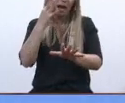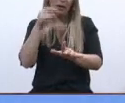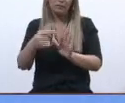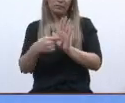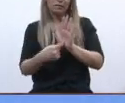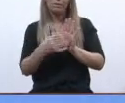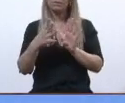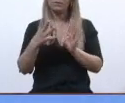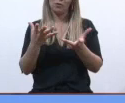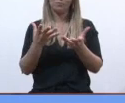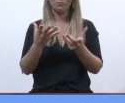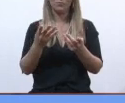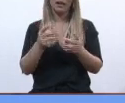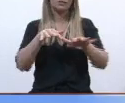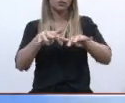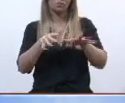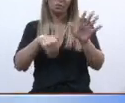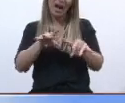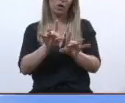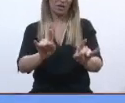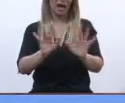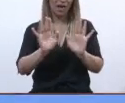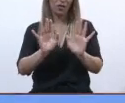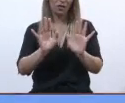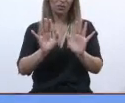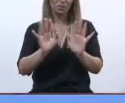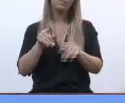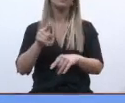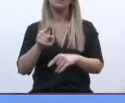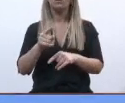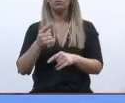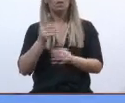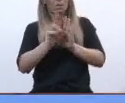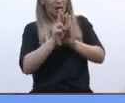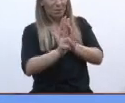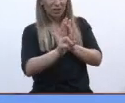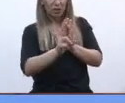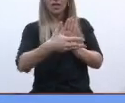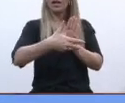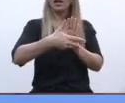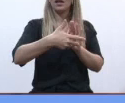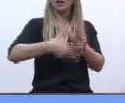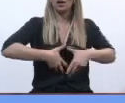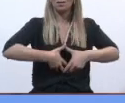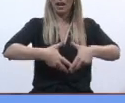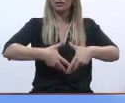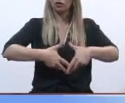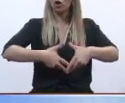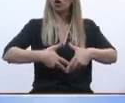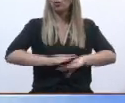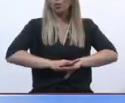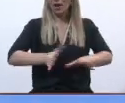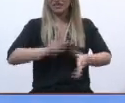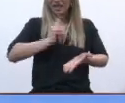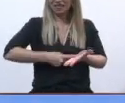más complejo, digamos que después del caso Fall, que permite la interrupción del embarazo en el caso de la violación, se sanciona el Código Civil